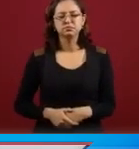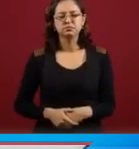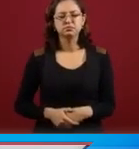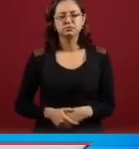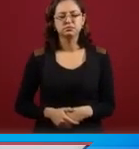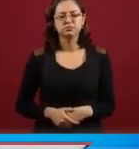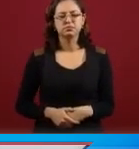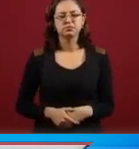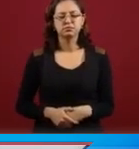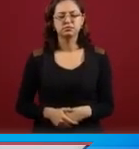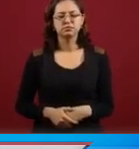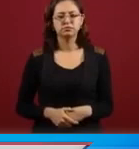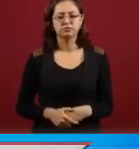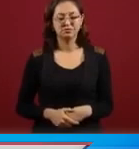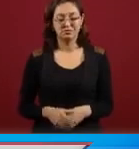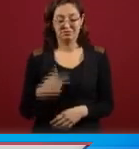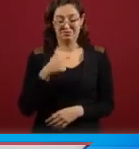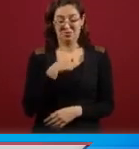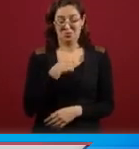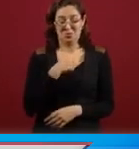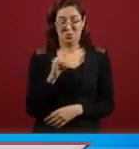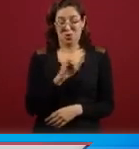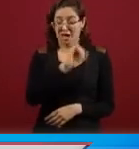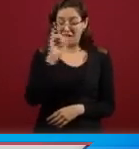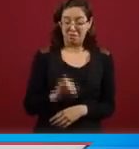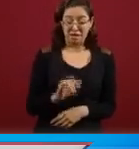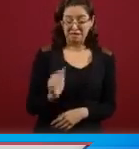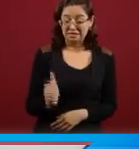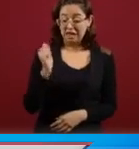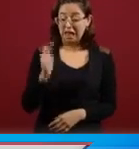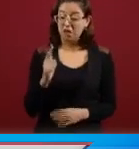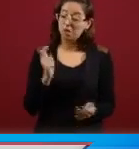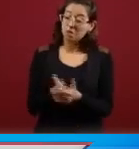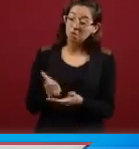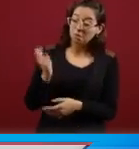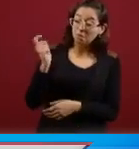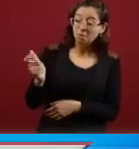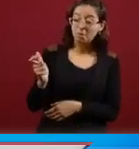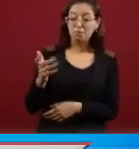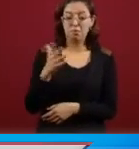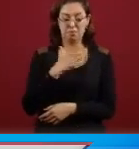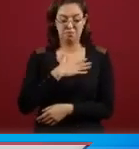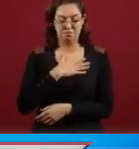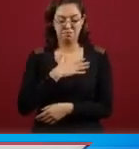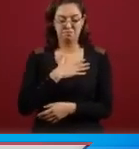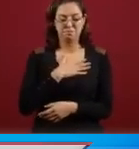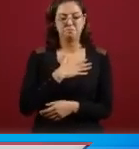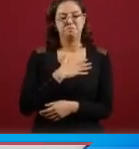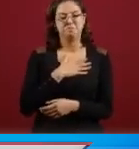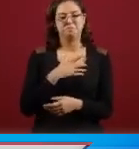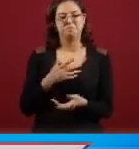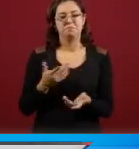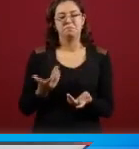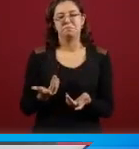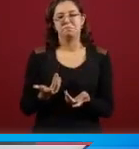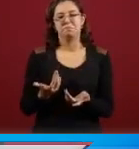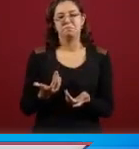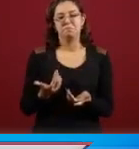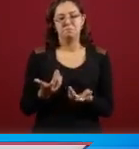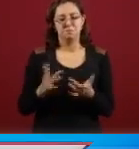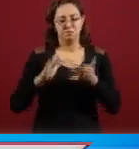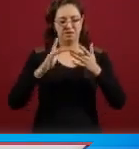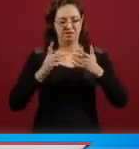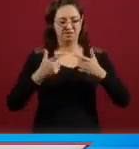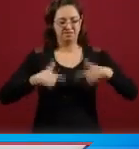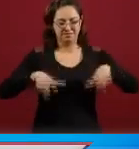ser hipócritas porque son ellos los que realizaron estas prácticas. Sin embargo, se realizará una investigación y se informará. Se trabaja en la construcción